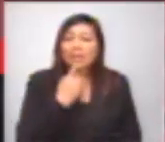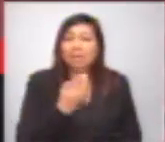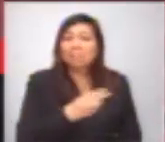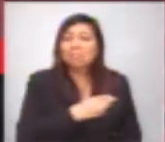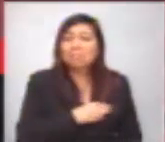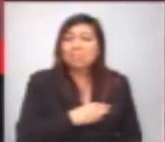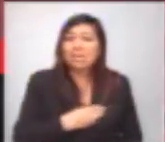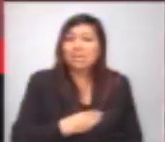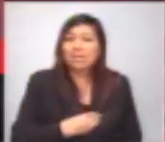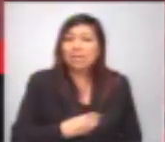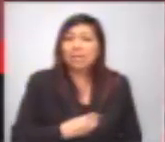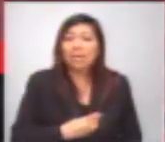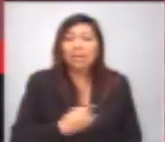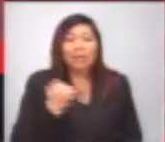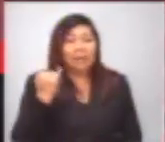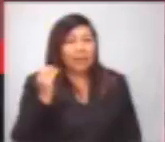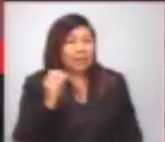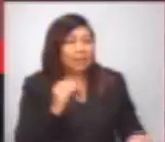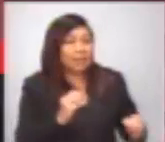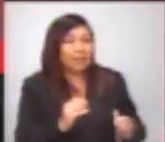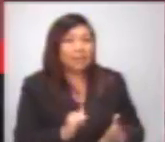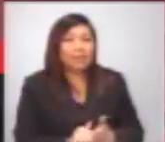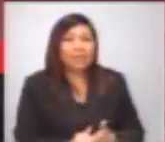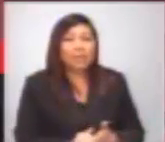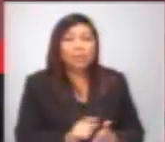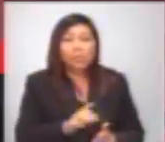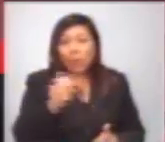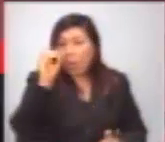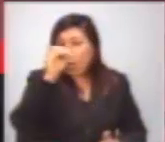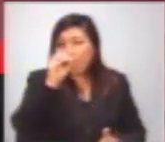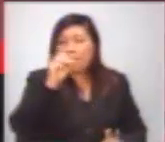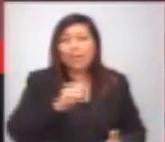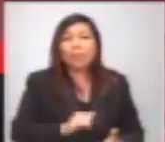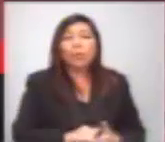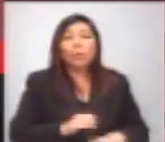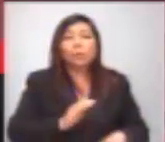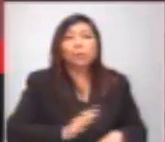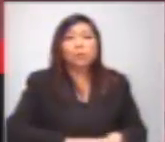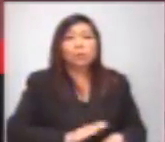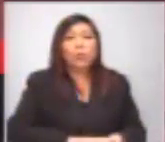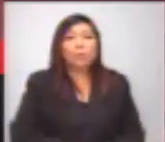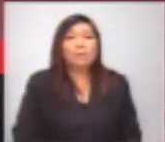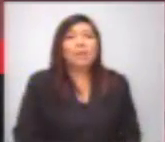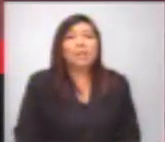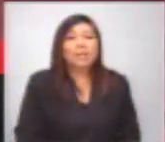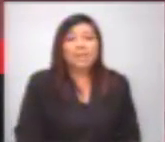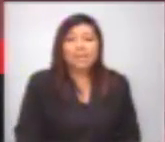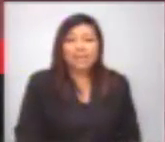la ministra una sugerencia o su opinión respecto